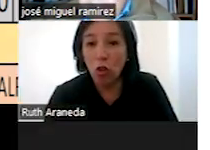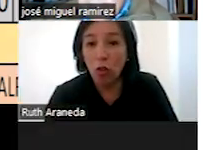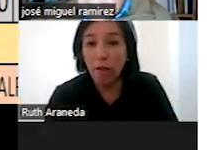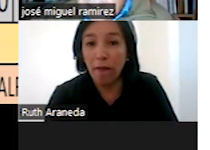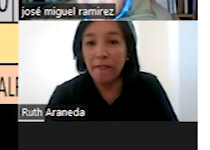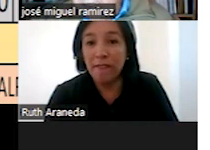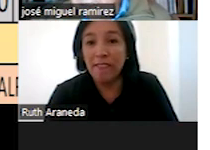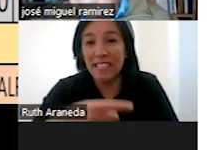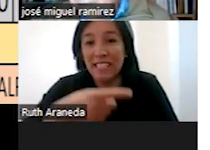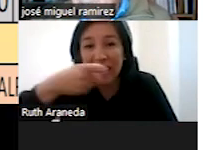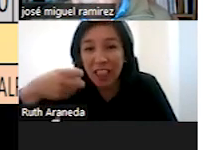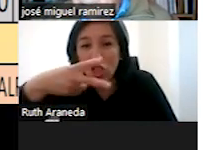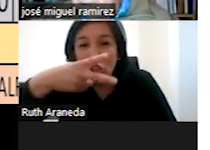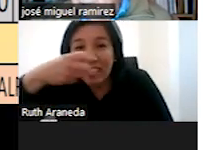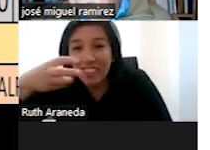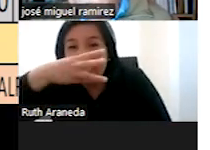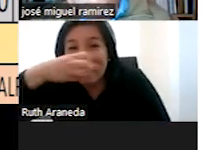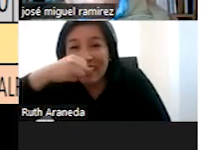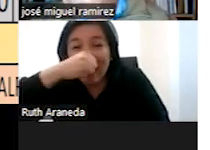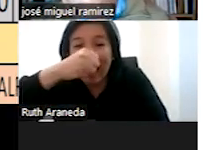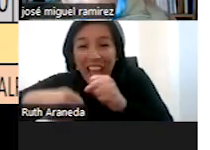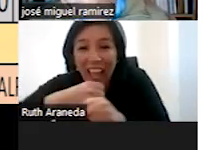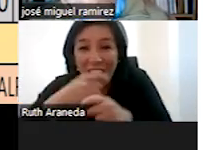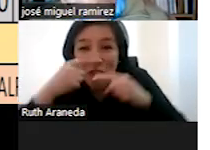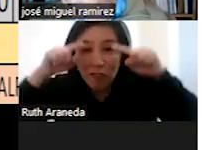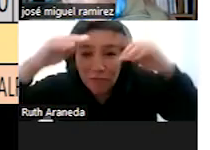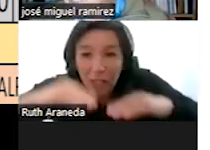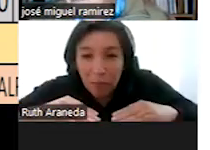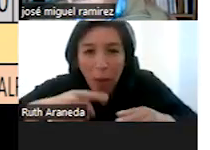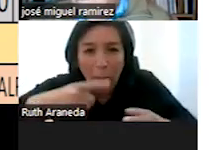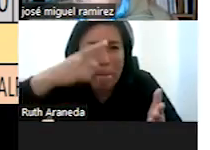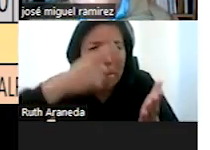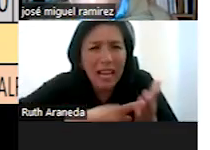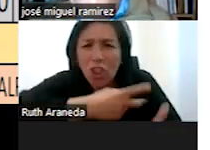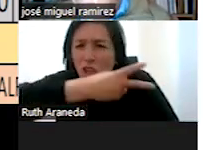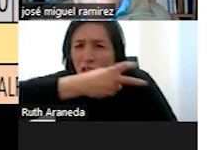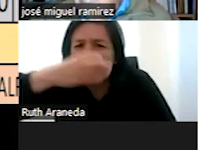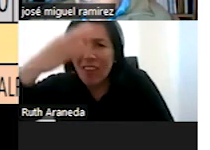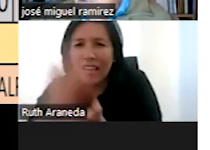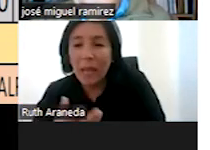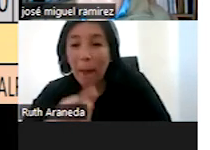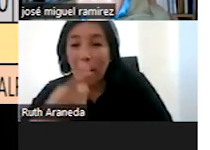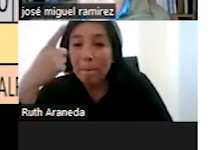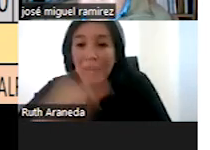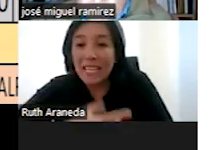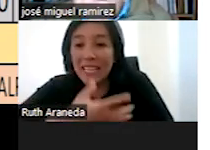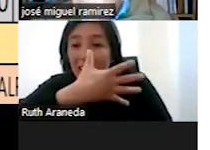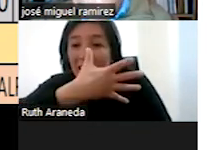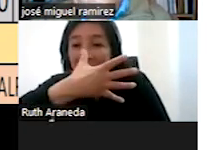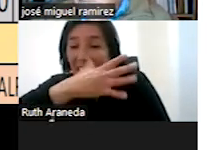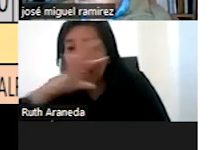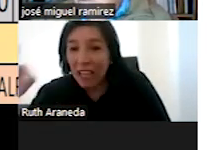años. Y del cero hacia la derecha tenemos 200, 800, 1.200 hasta el 1.500. El 1.500 es un